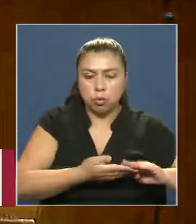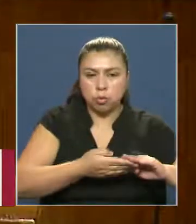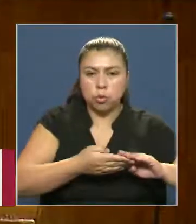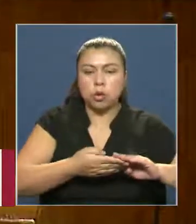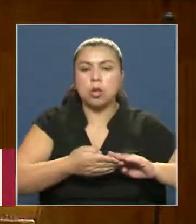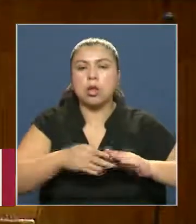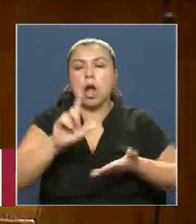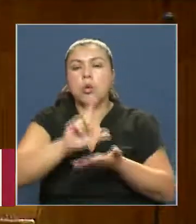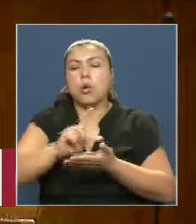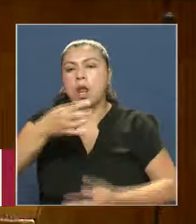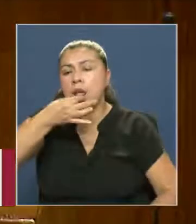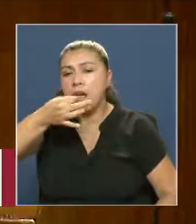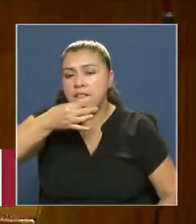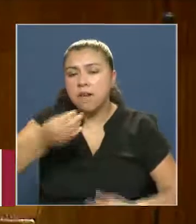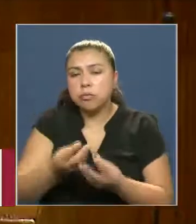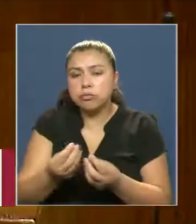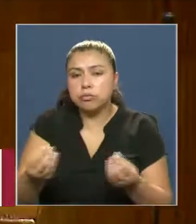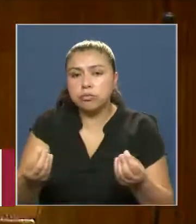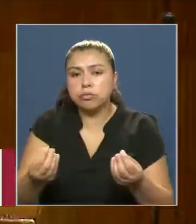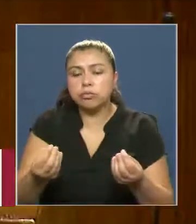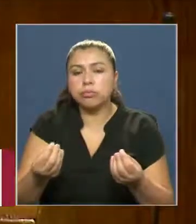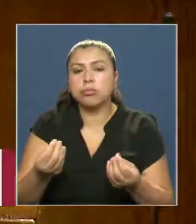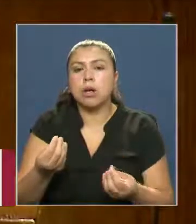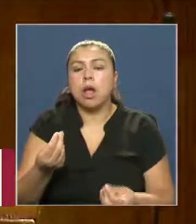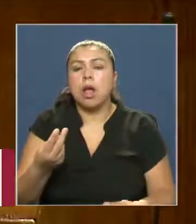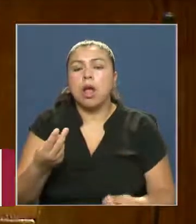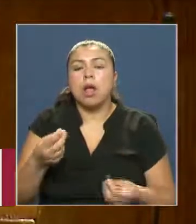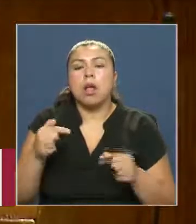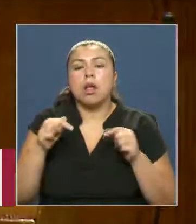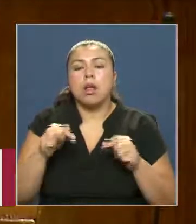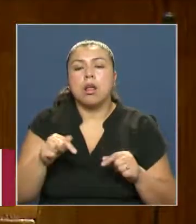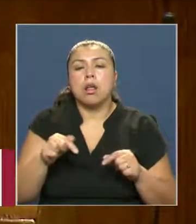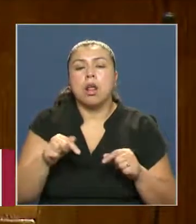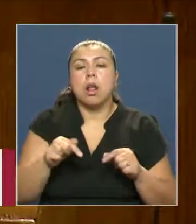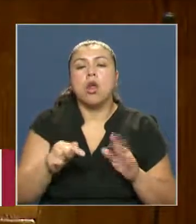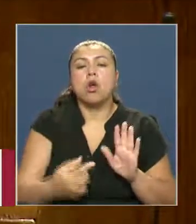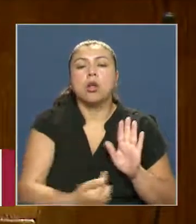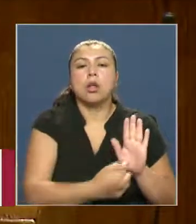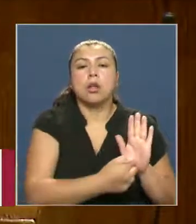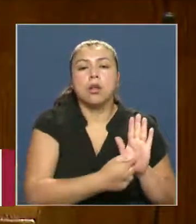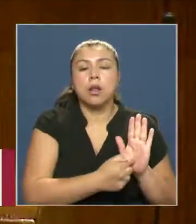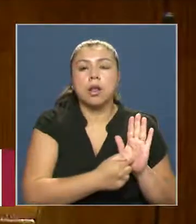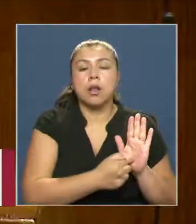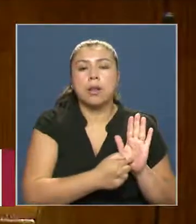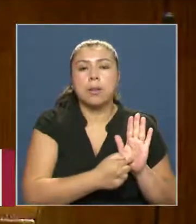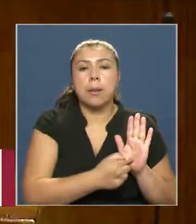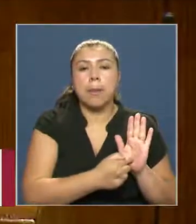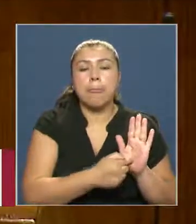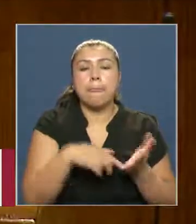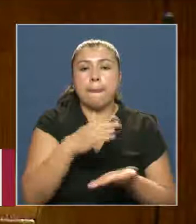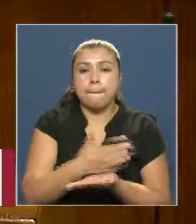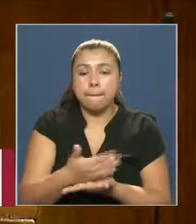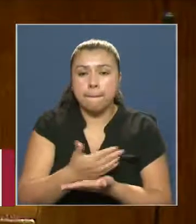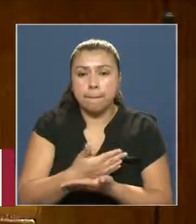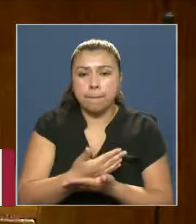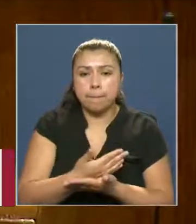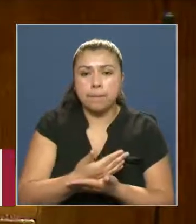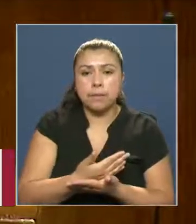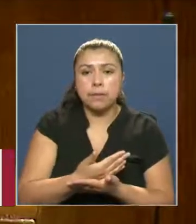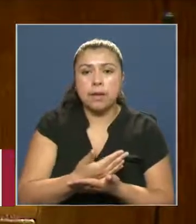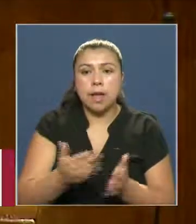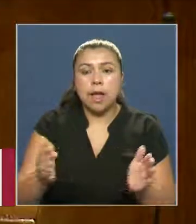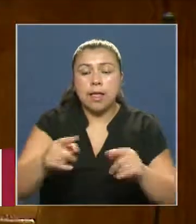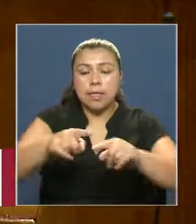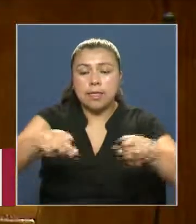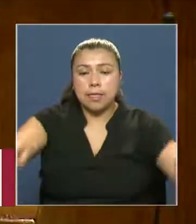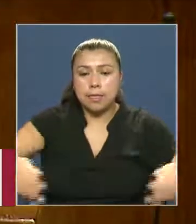áreas verdes, vialidad recibida o proyectada, según lo establecido en los instrumentos de planificación territorial, que a la